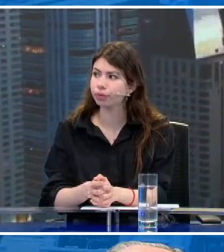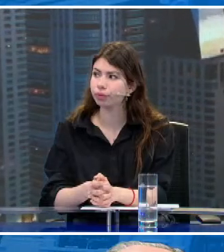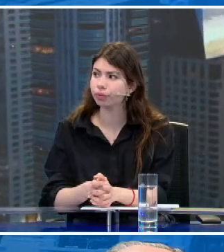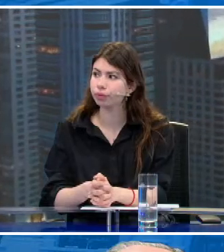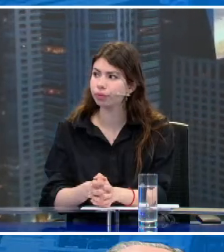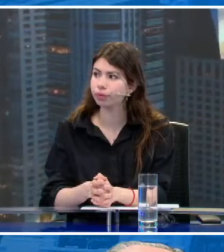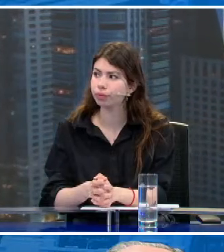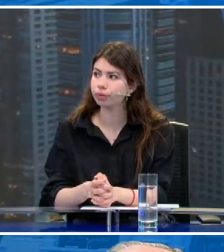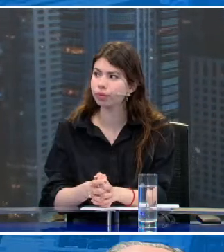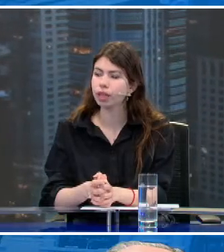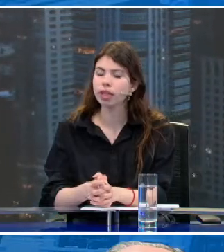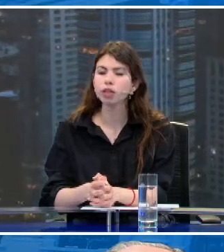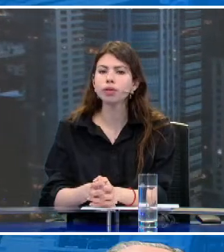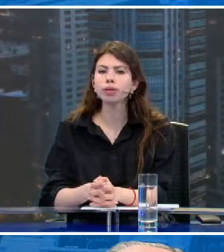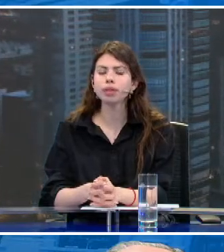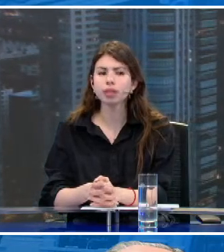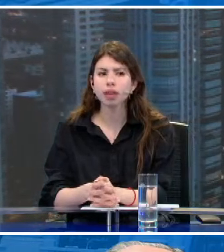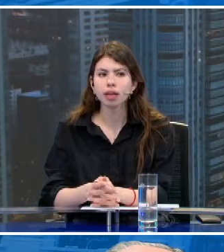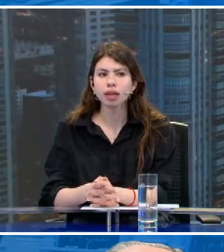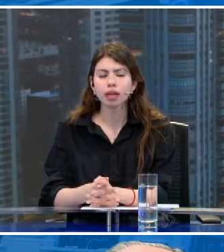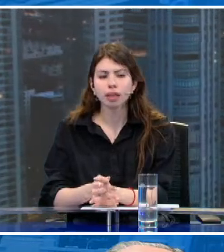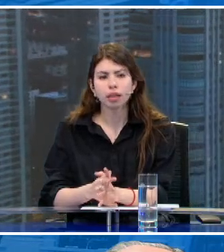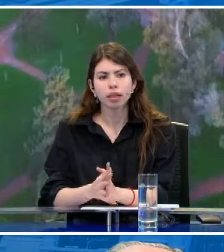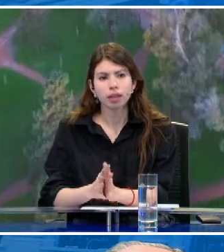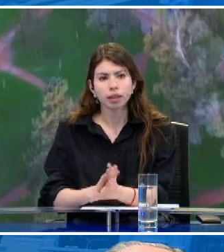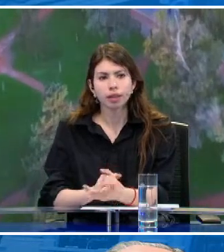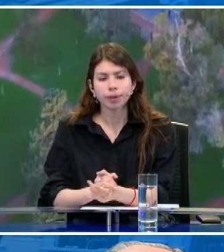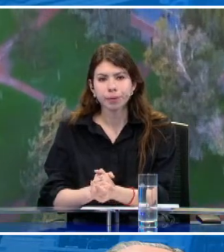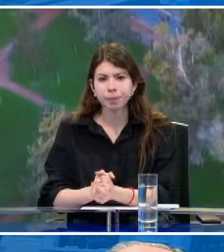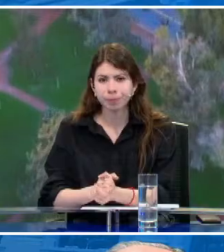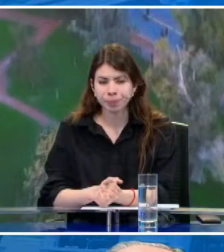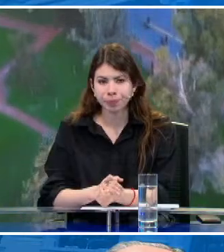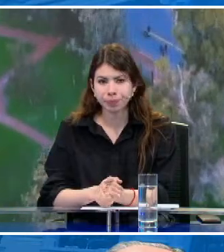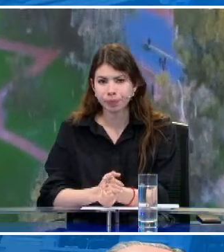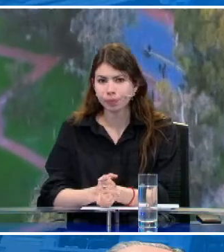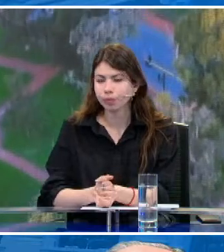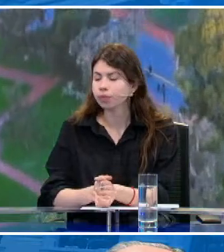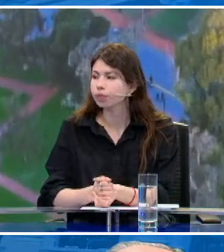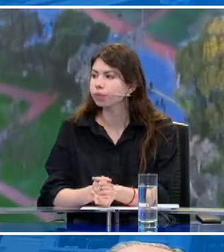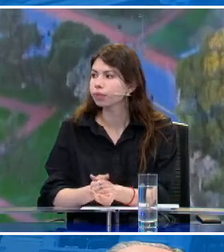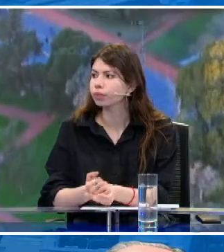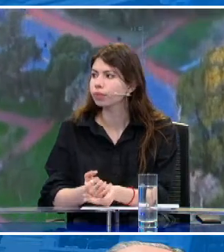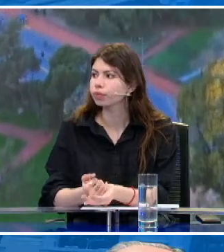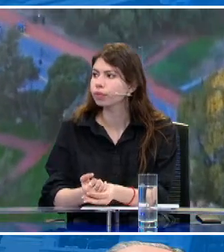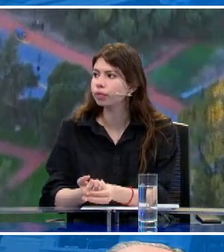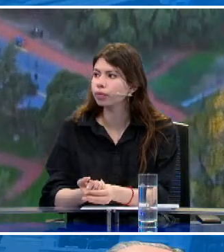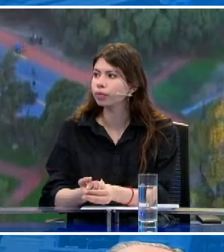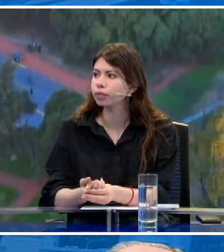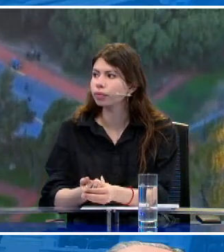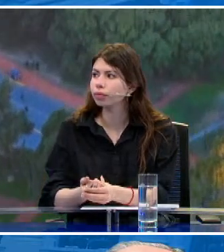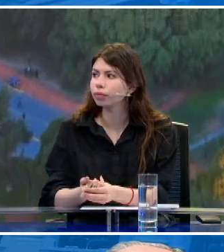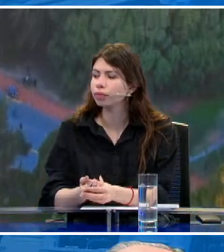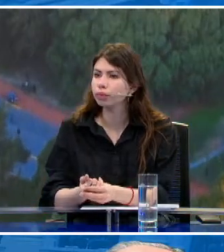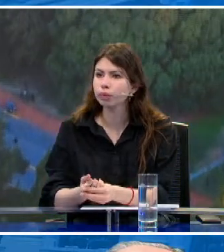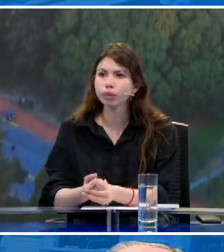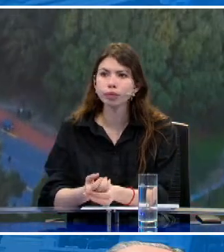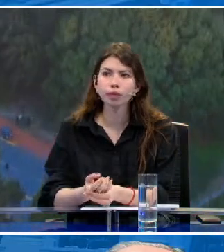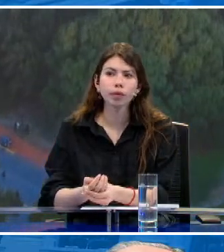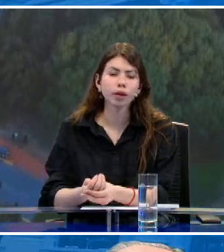explicar todo esto. Vos, te digo, vos hoy encontrás, salvo Francos, ¿quién